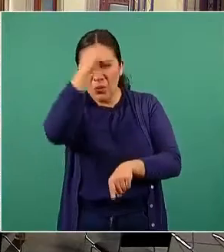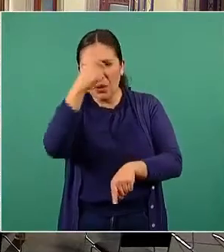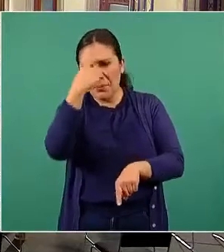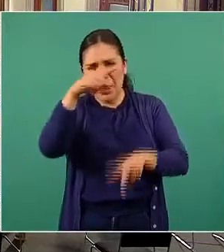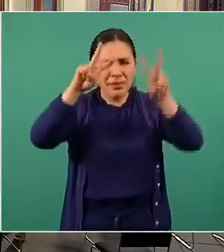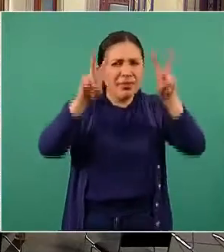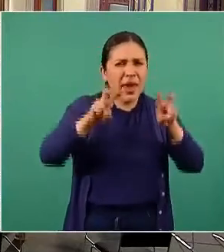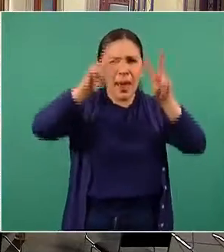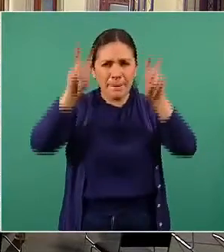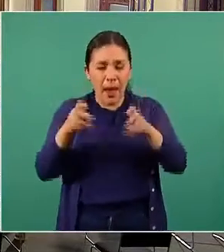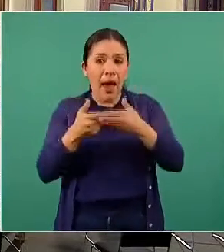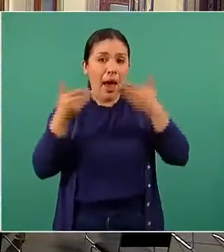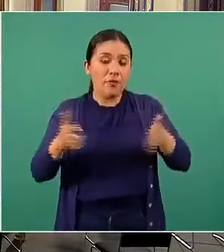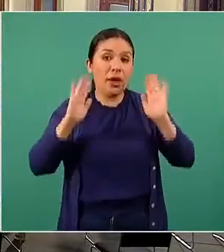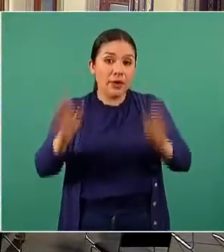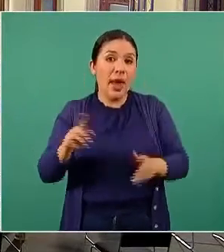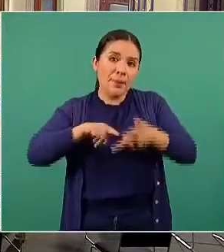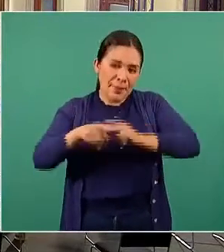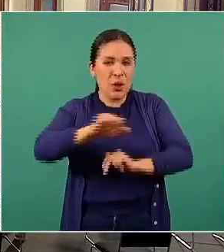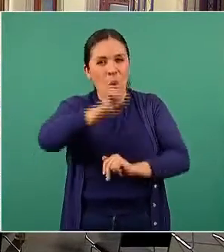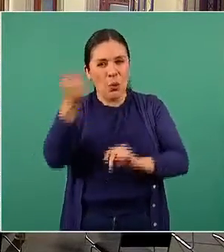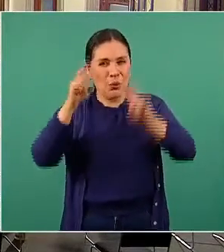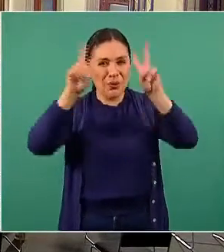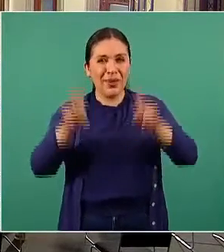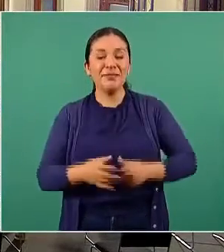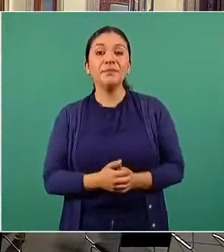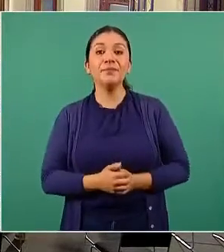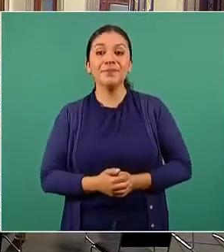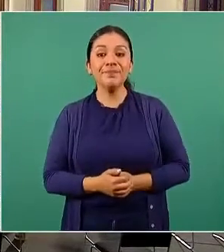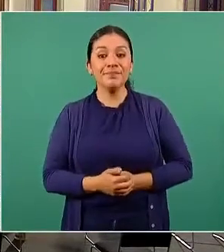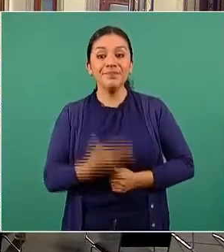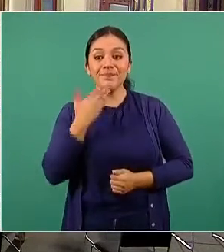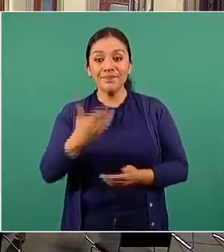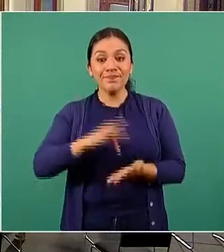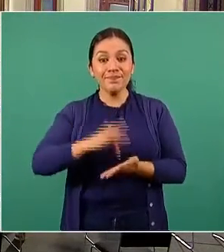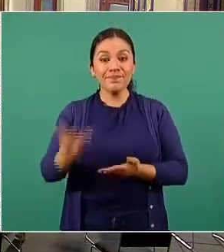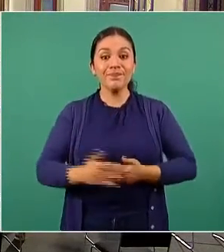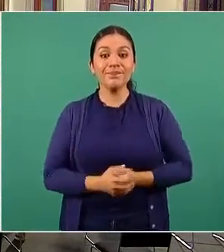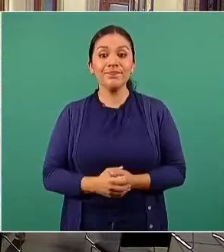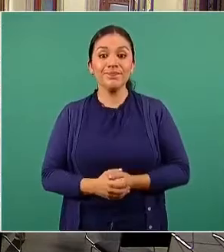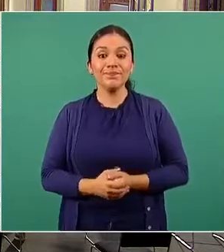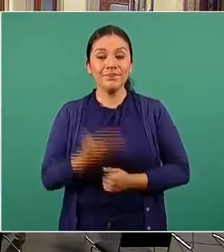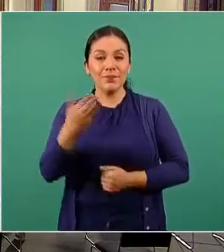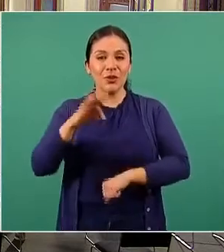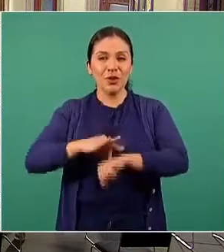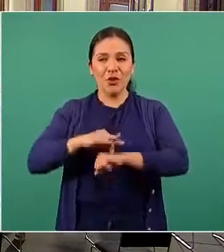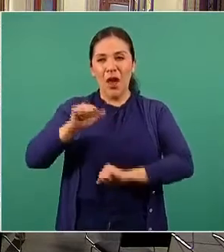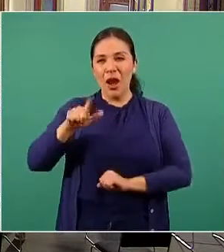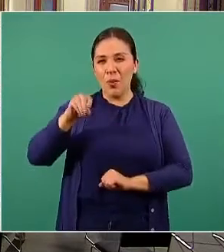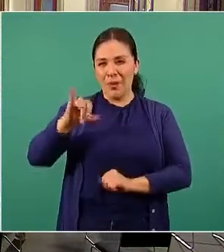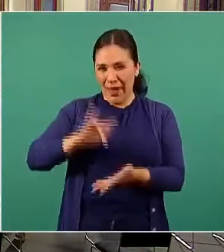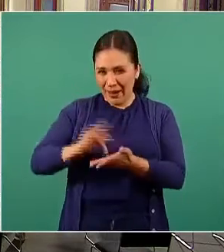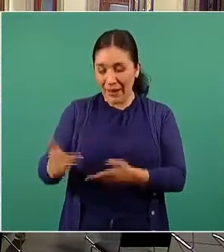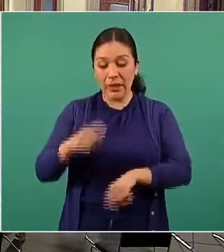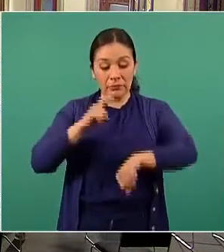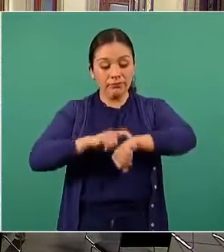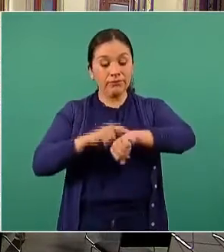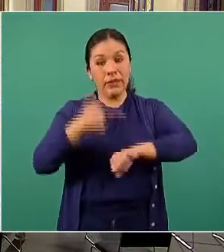componentes de esta noche. Pasaremos a los siguientes. Perfecto, muchas gracias, doctora Lumía. Son